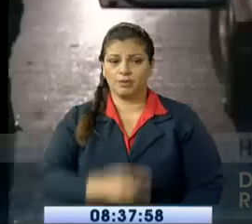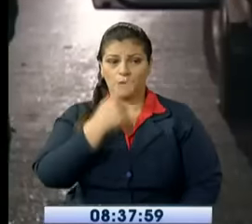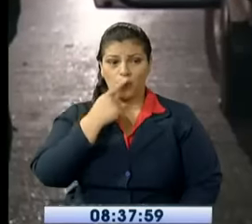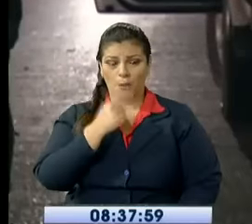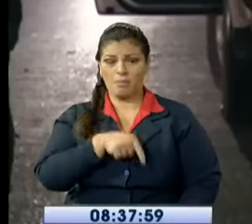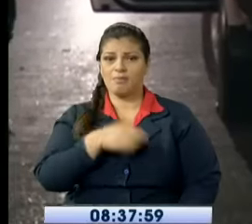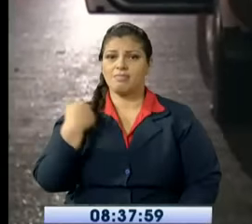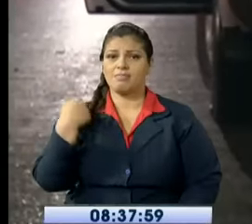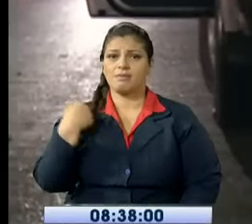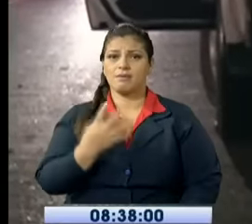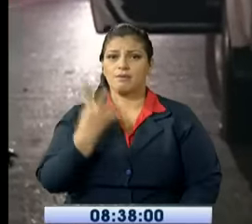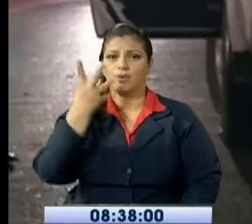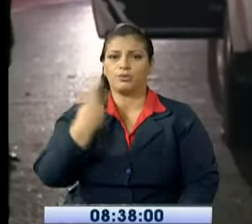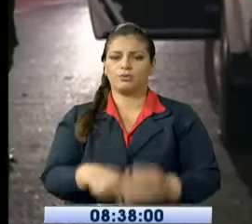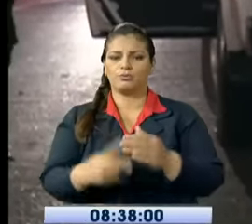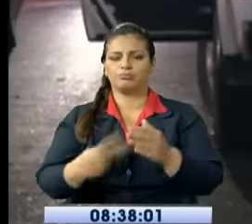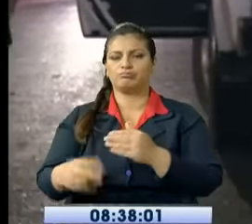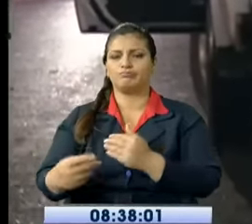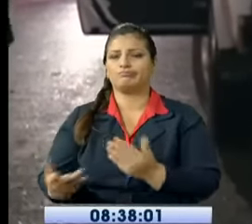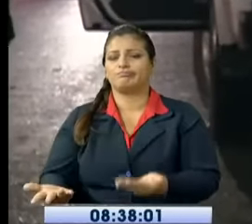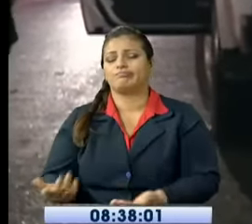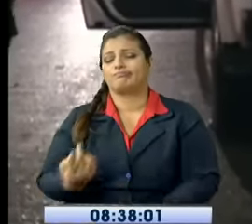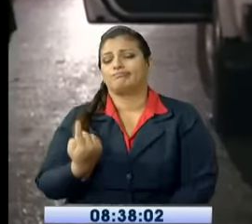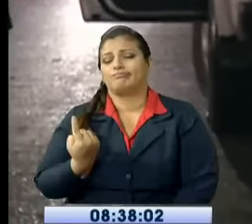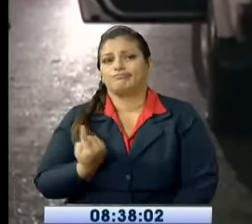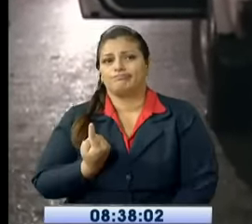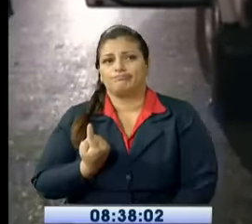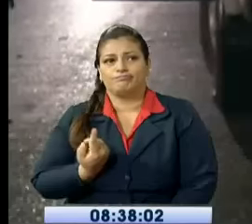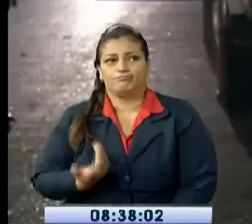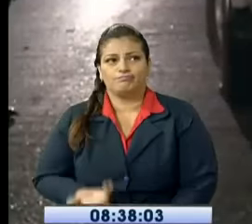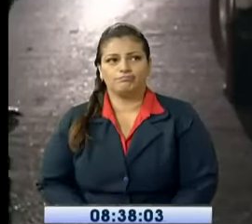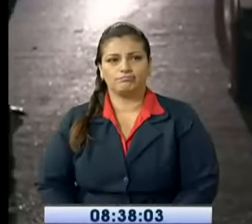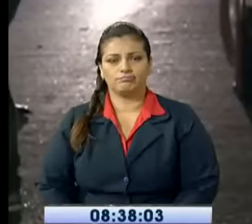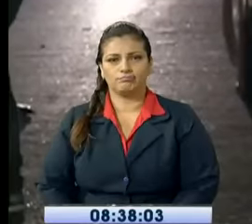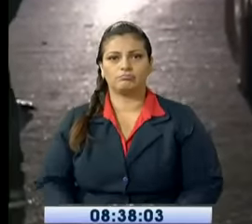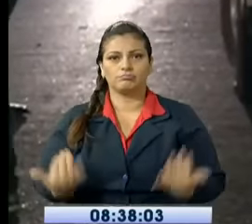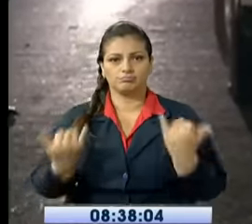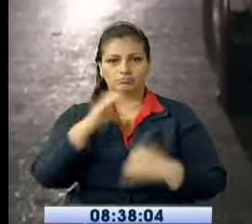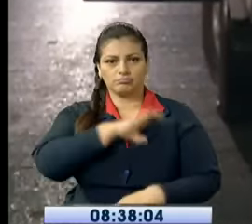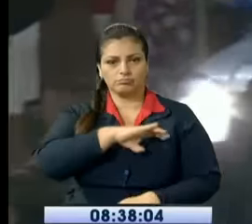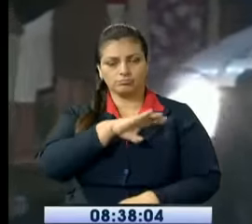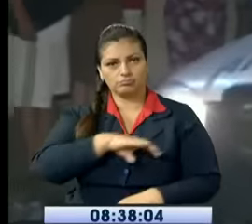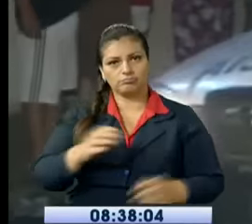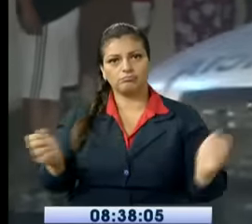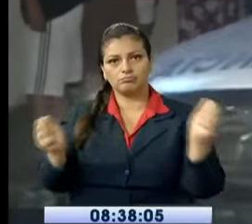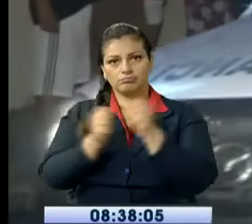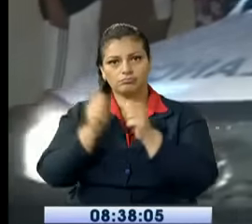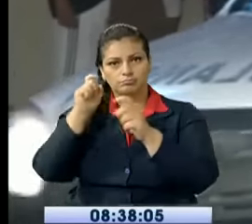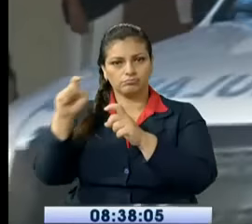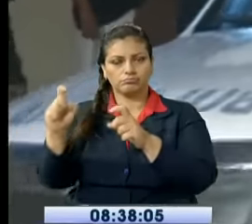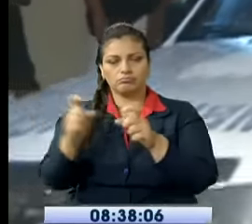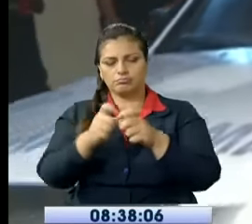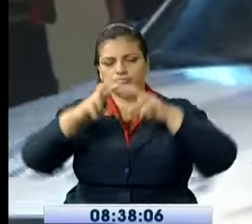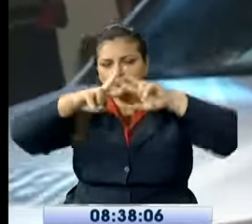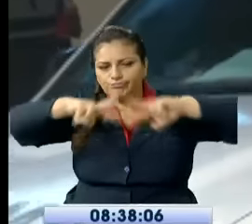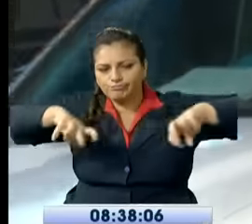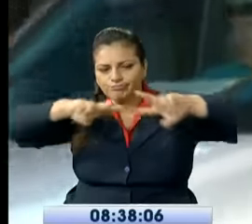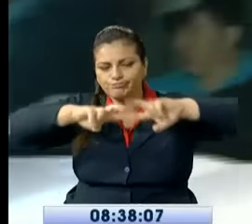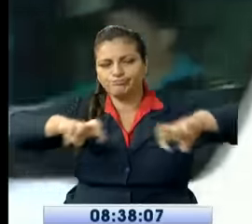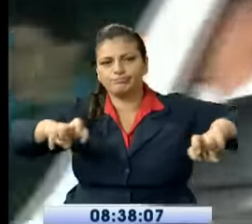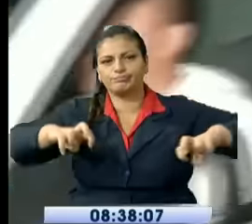orfandad. Su muerte ya es investigada por la Policía Nacional y Fiscalía. Informó